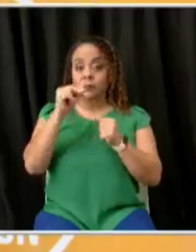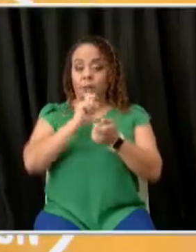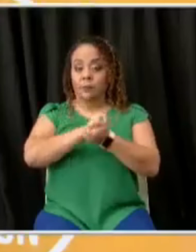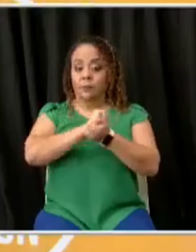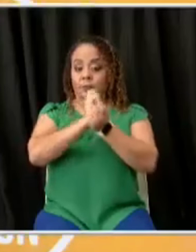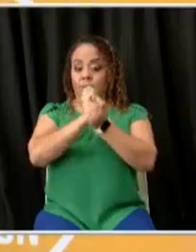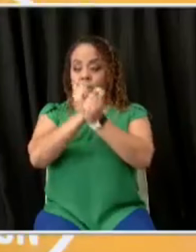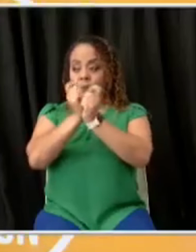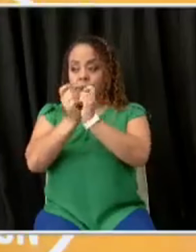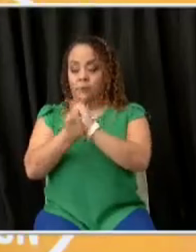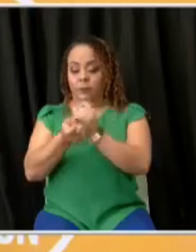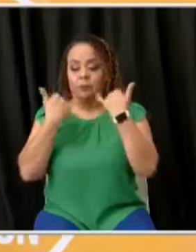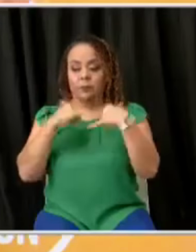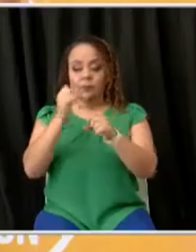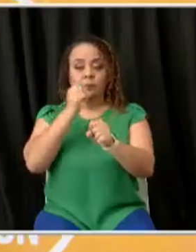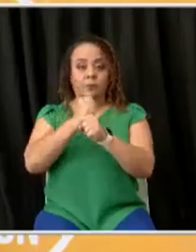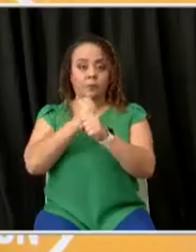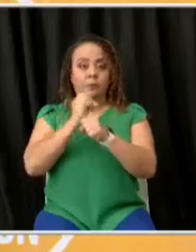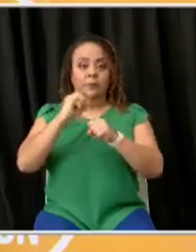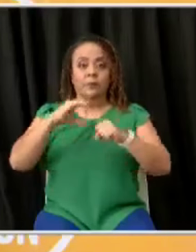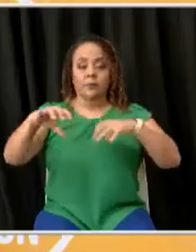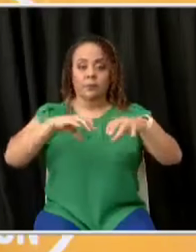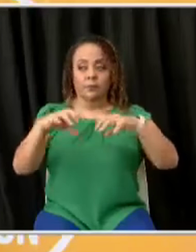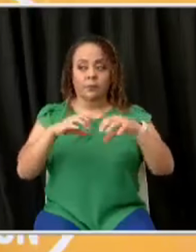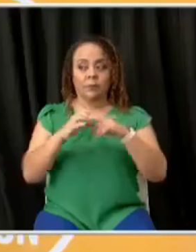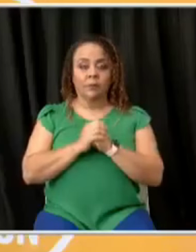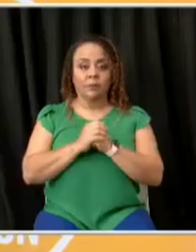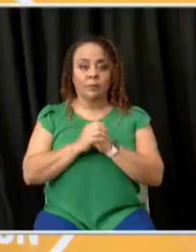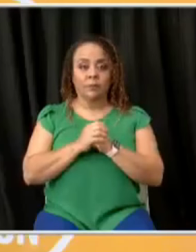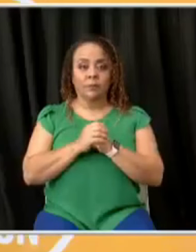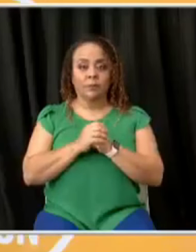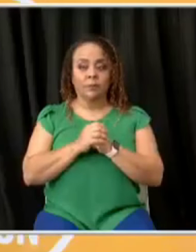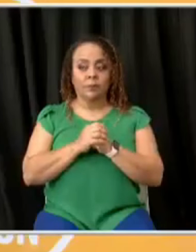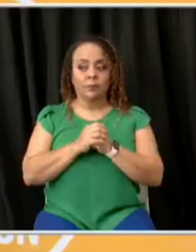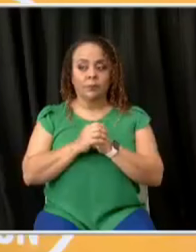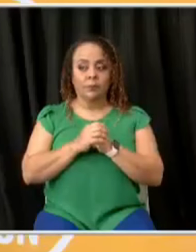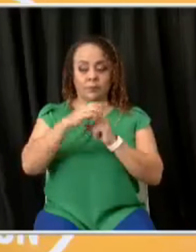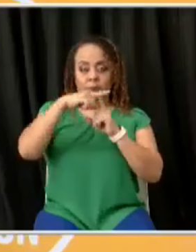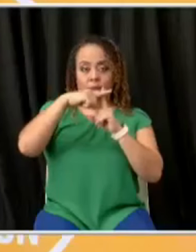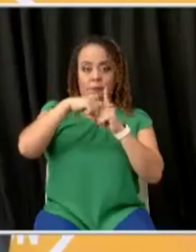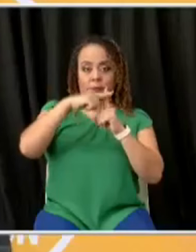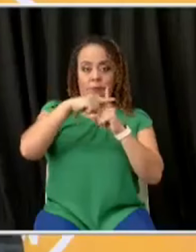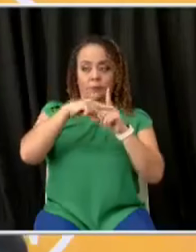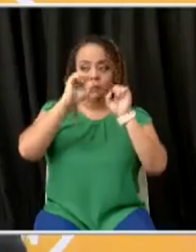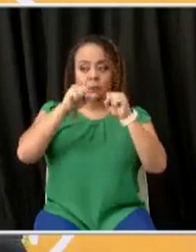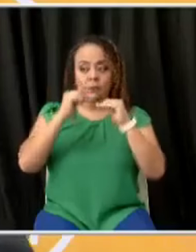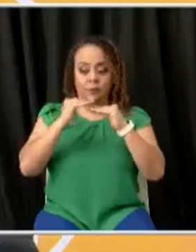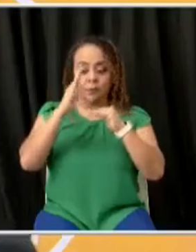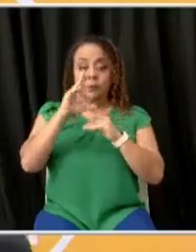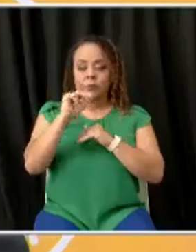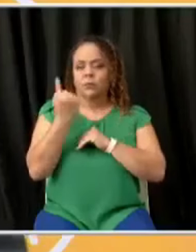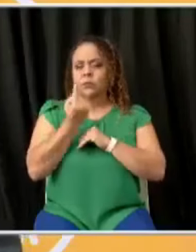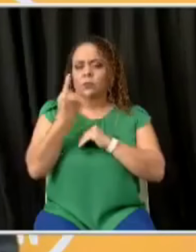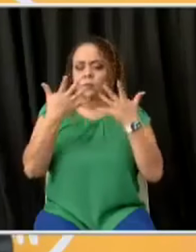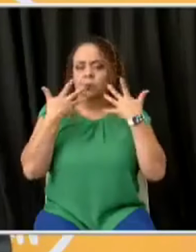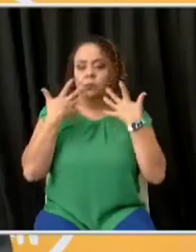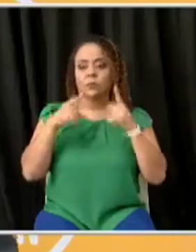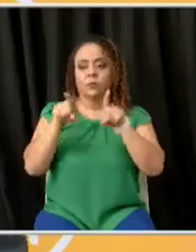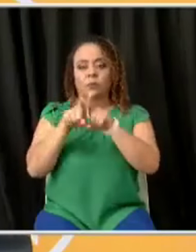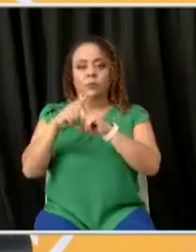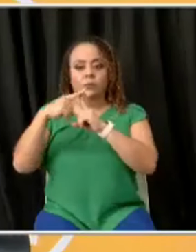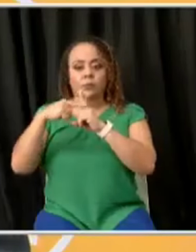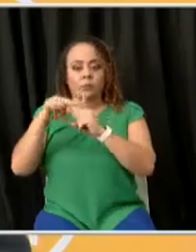adaptada a labores o actividades en las que la temperatura puede aumentar, no tanto del ambiente, sino la